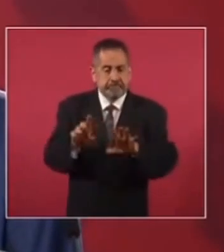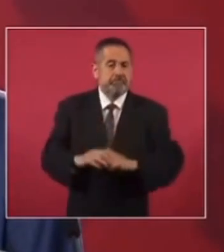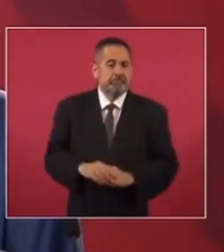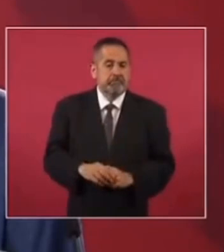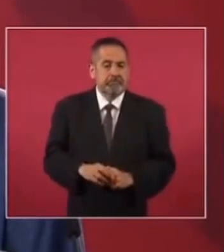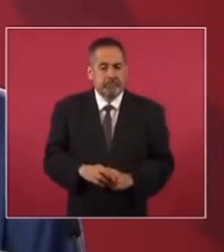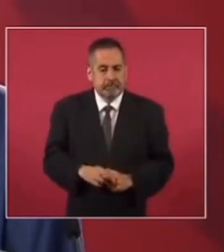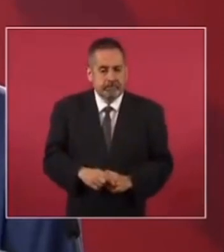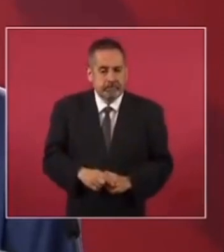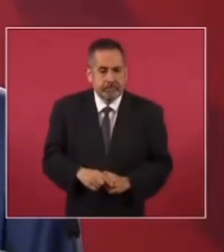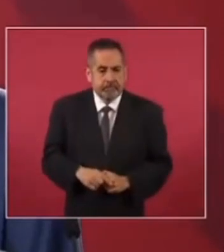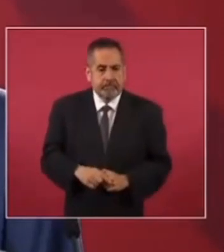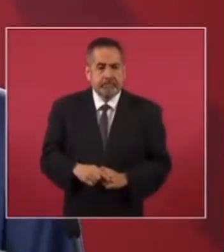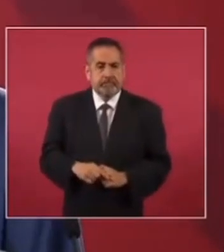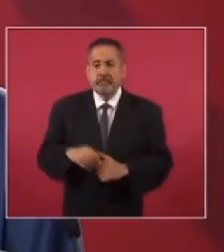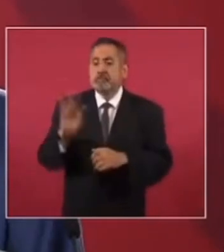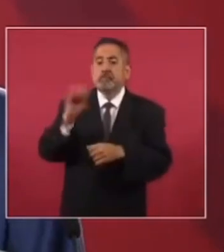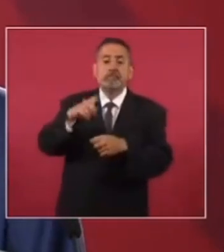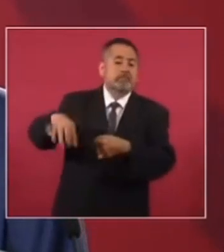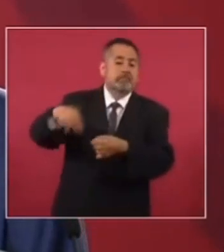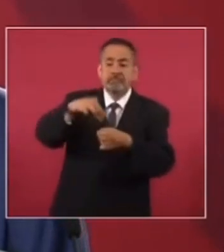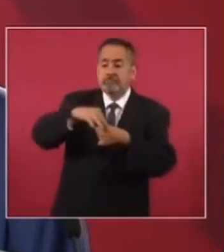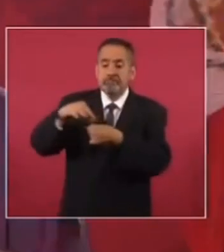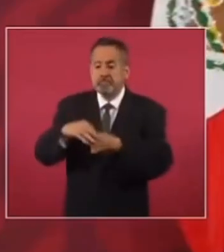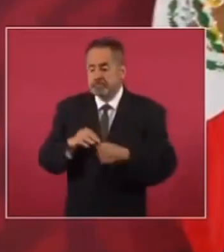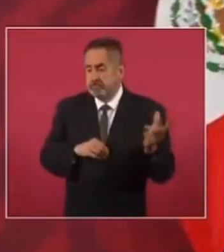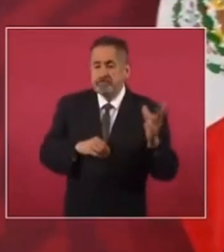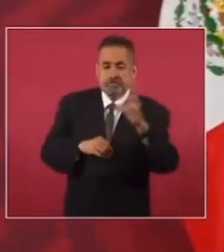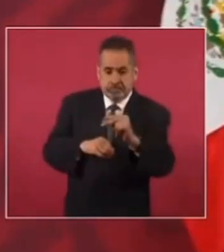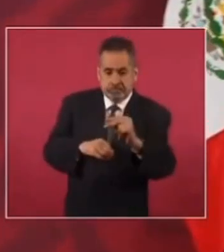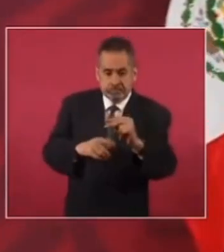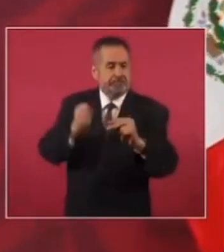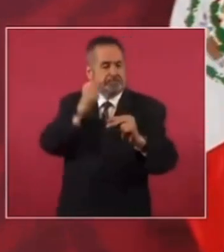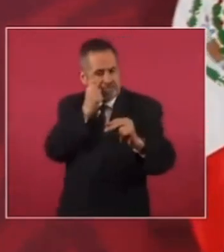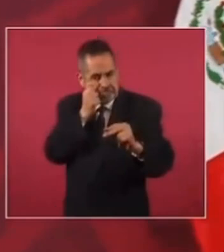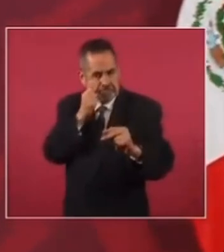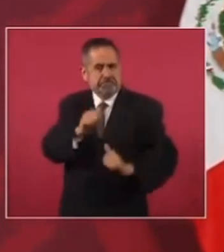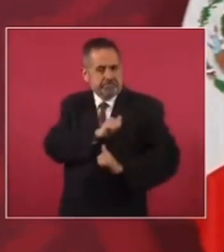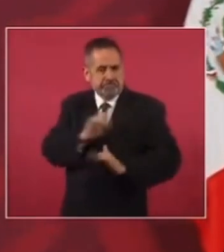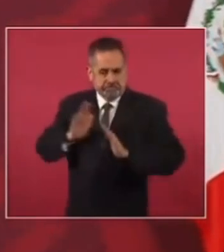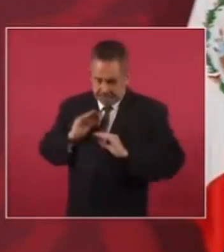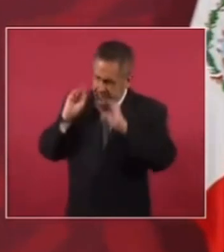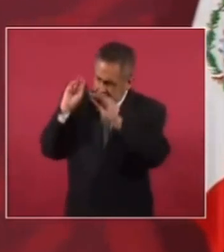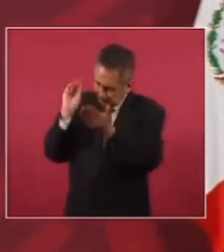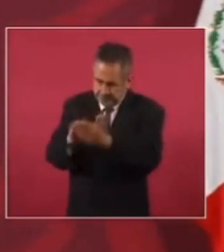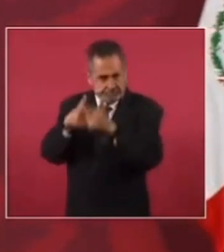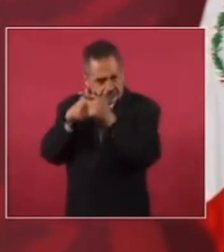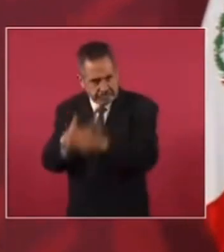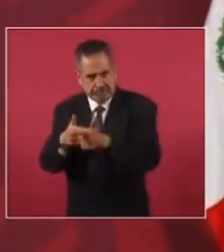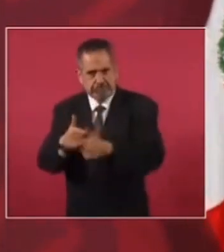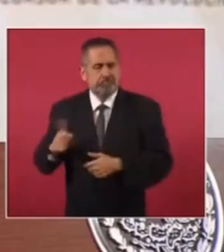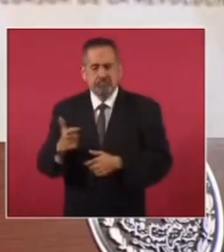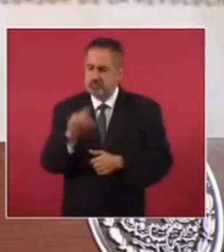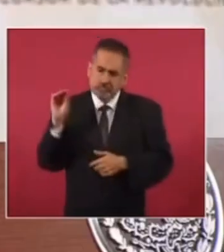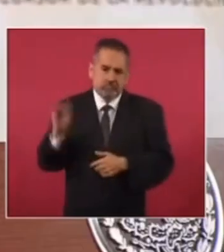si quieren las Fuerzas Armadas o no las quieren. Son decisiones que deben de tomar con el